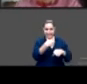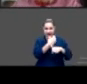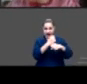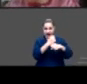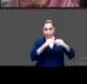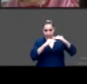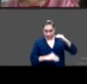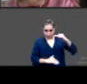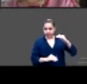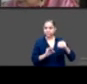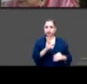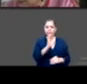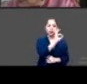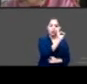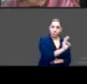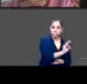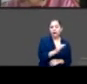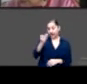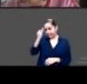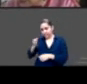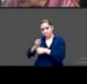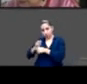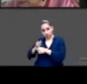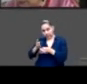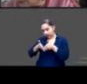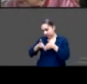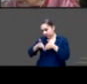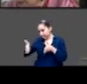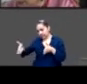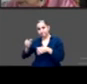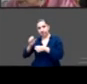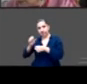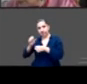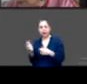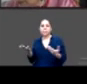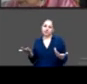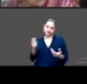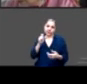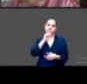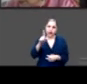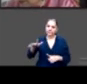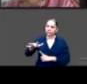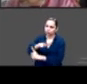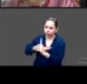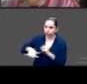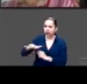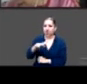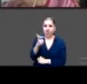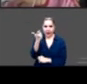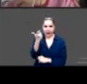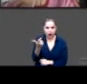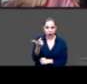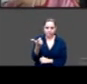en esta pandemia además de todos los factores sociales y económicos que vamos a tener como resultado de esta emergencia